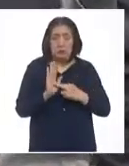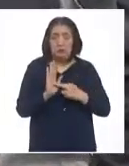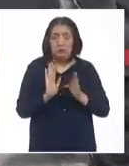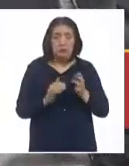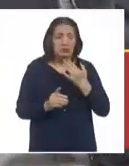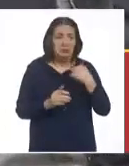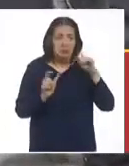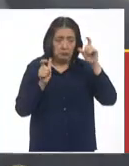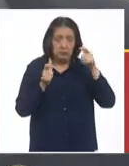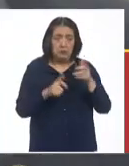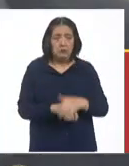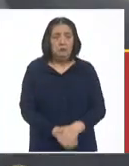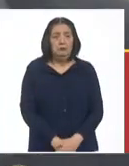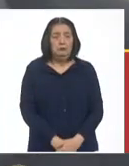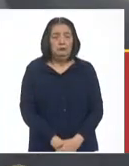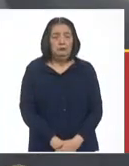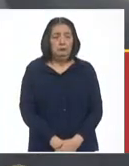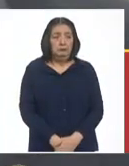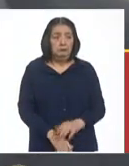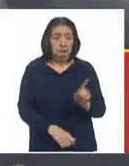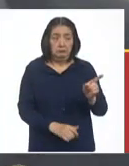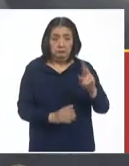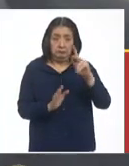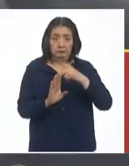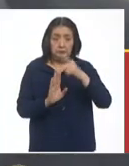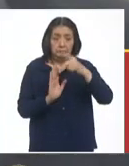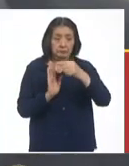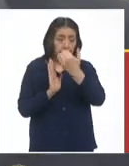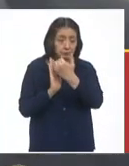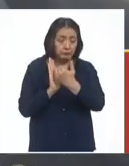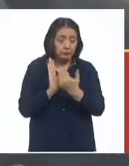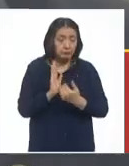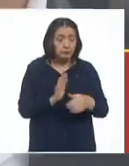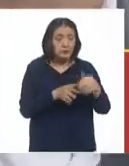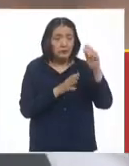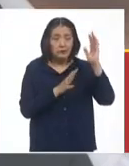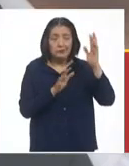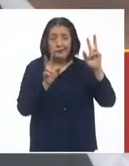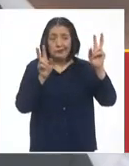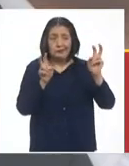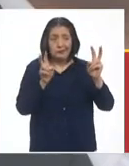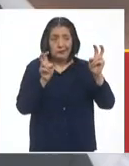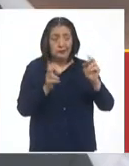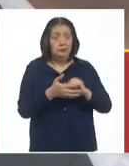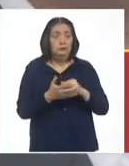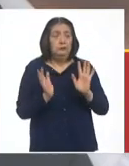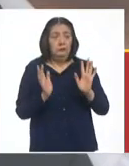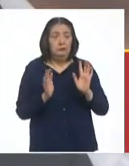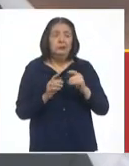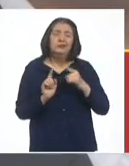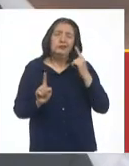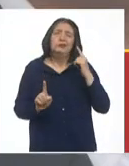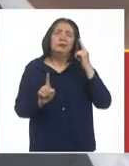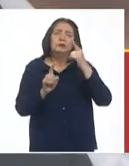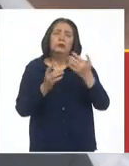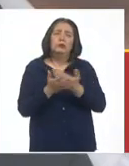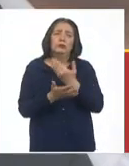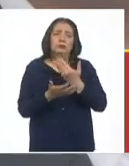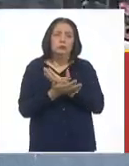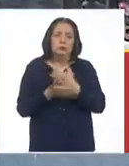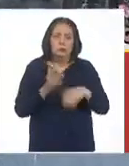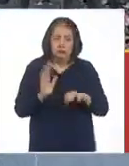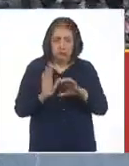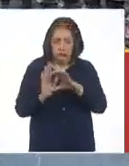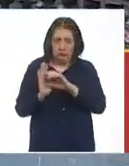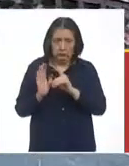representado un congresista. Según el programa del evento, su ponencia iba a abordar el tema de los desafíos y retos de la nueva